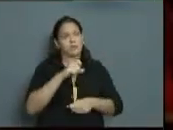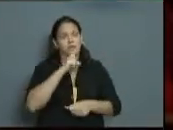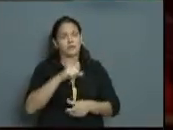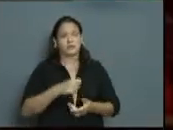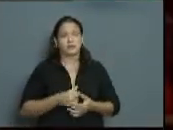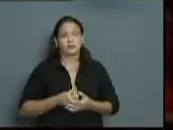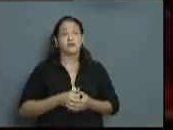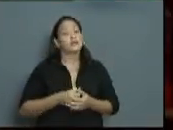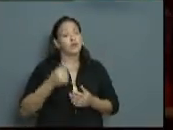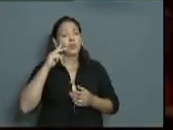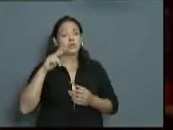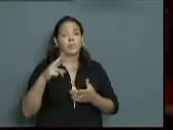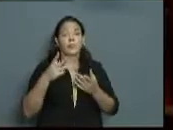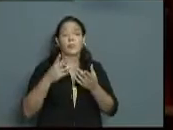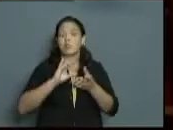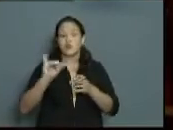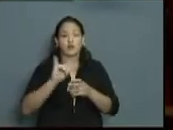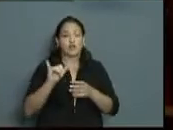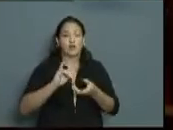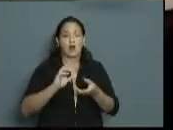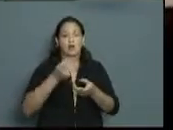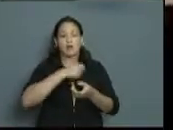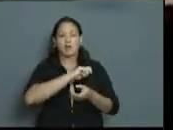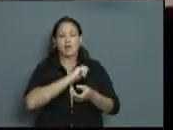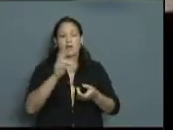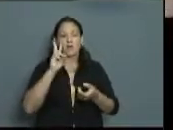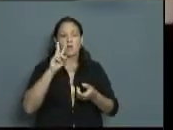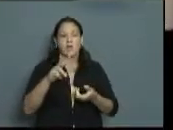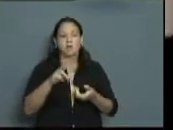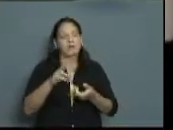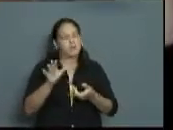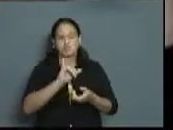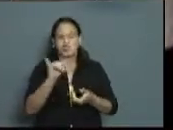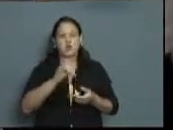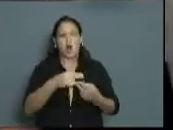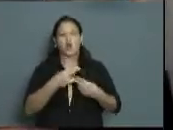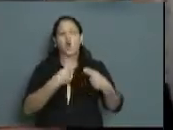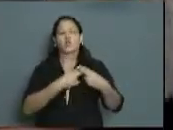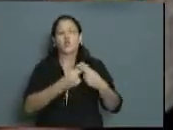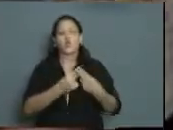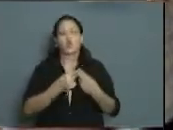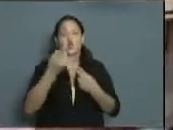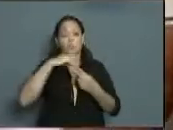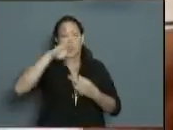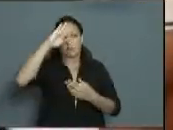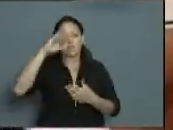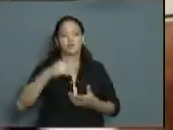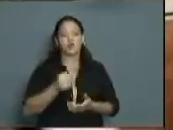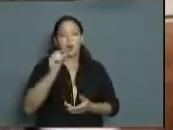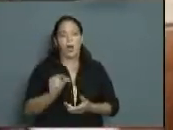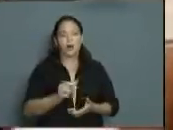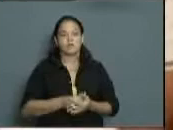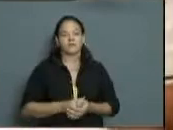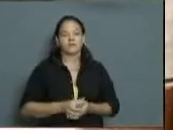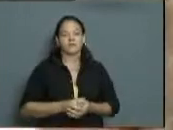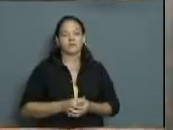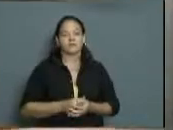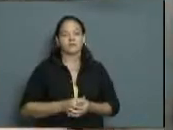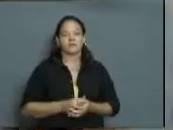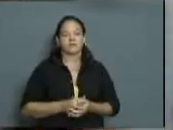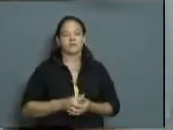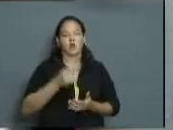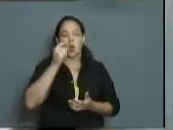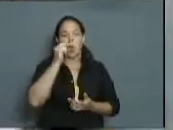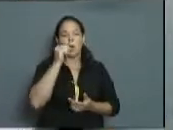pero cuando apreciamos la actitud de nuestro pueblo, claro que sentimos orgullo de ser cubanos. Desde Jibara, Holguín,